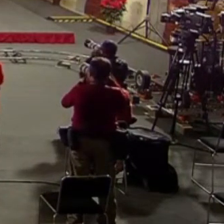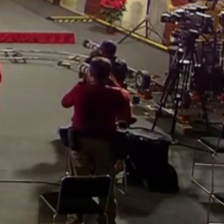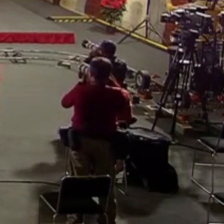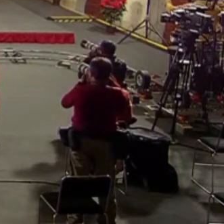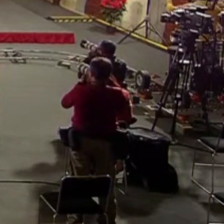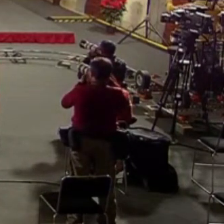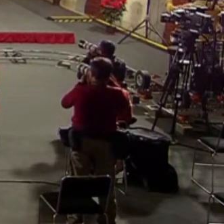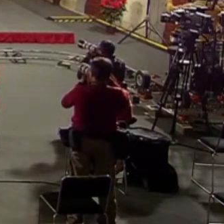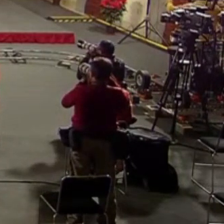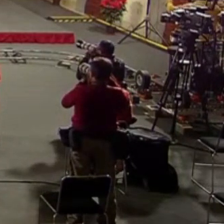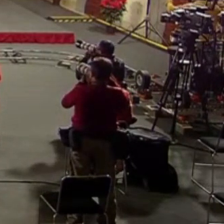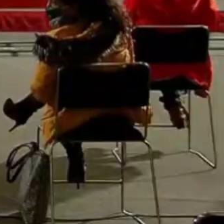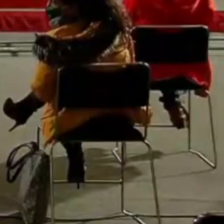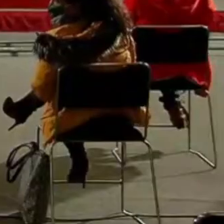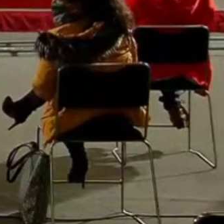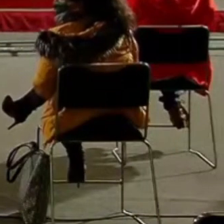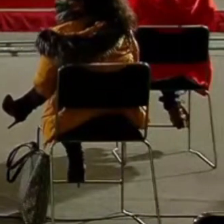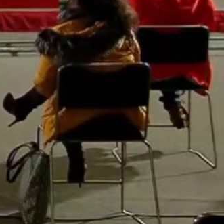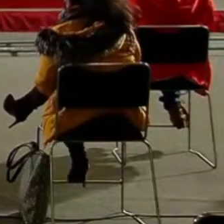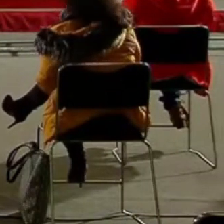Empecemos.